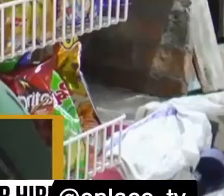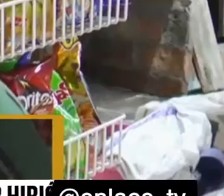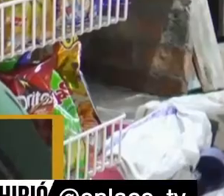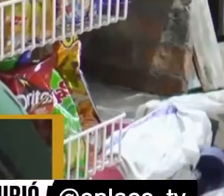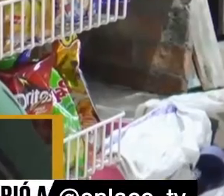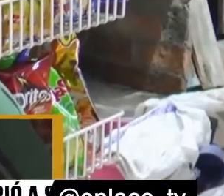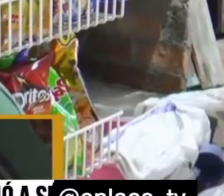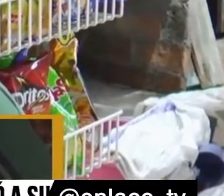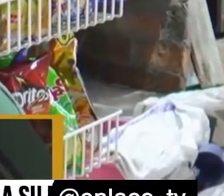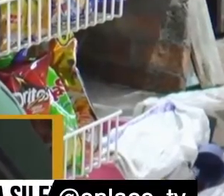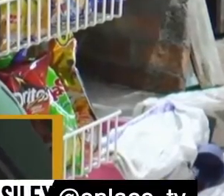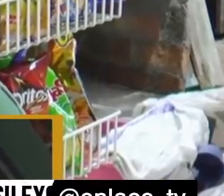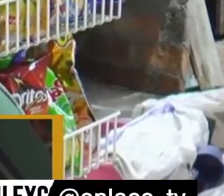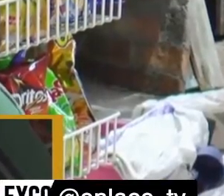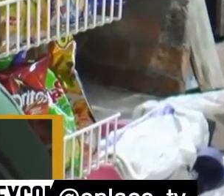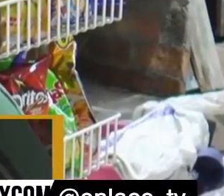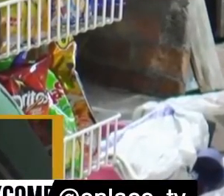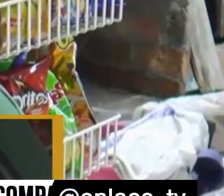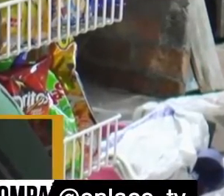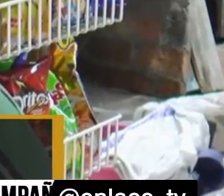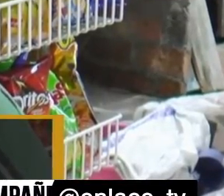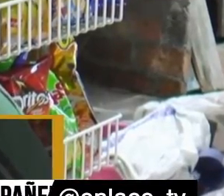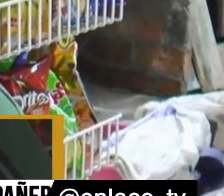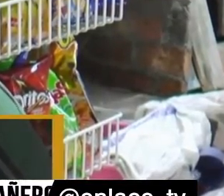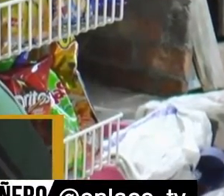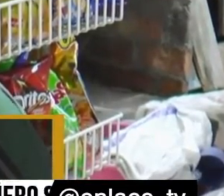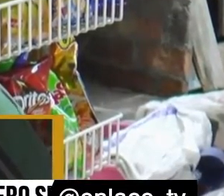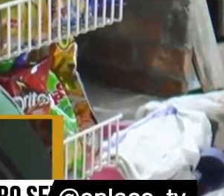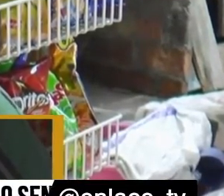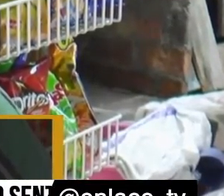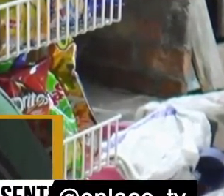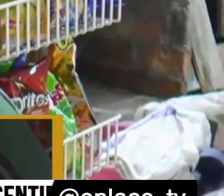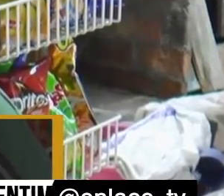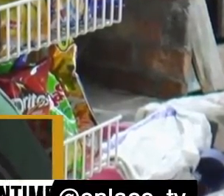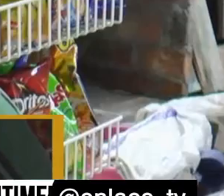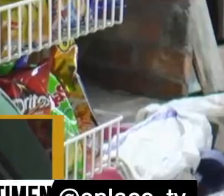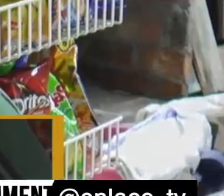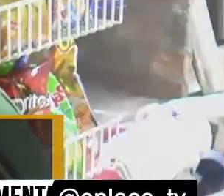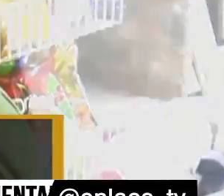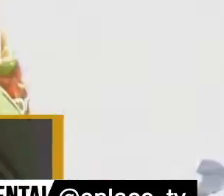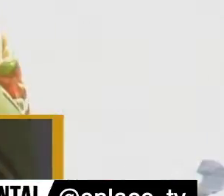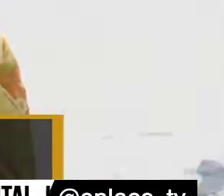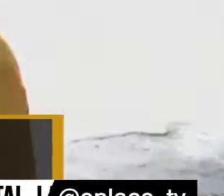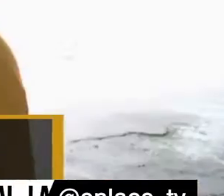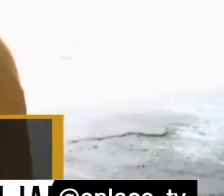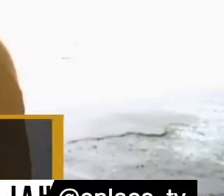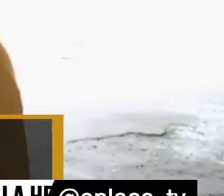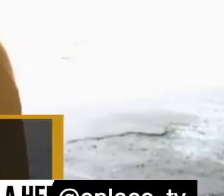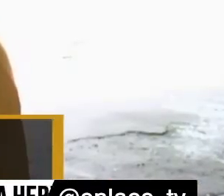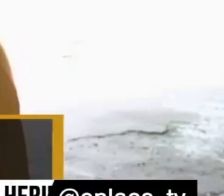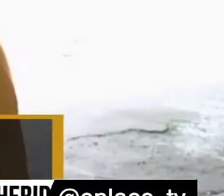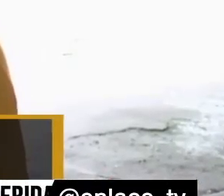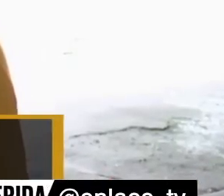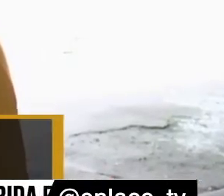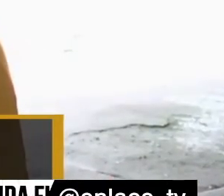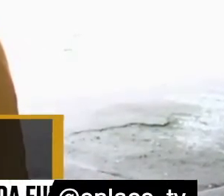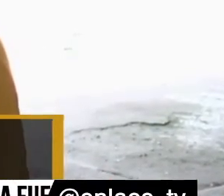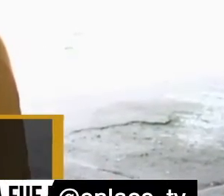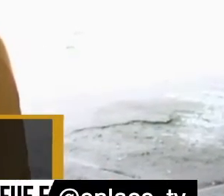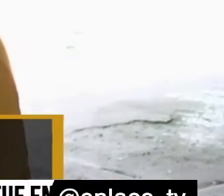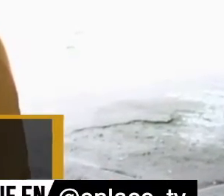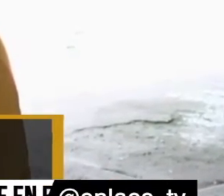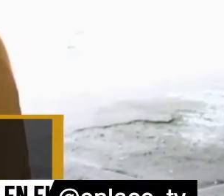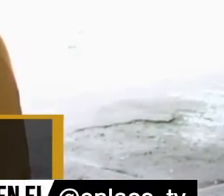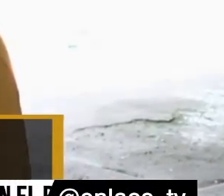ver dos, una señora y un señor, pero salieron andando por sus propios medios. Sí, yo estaba acá haciéndole aseo al kiosco cuando